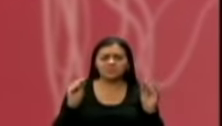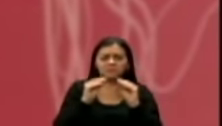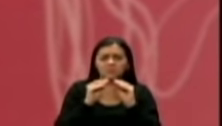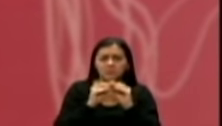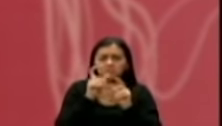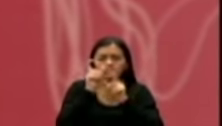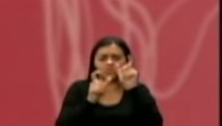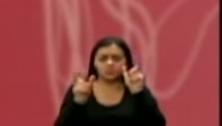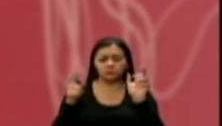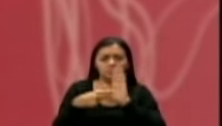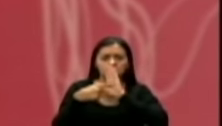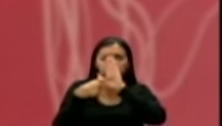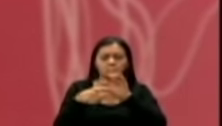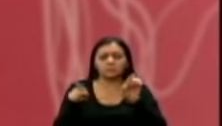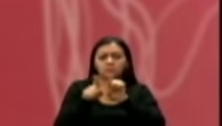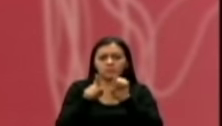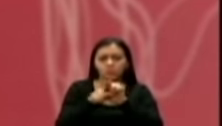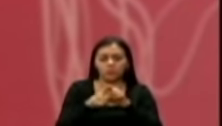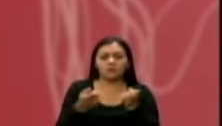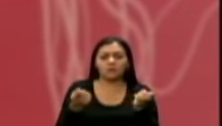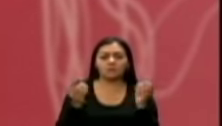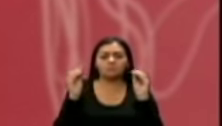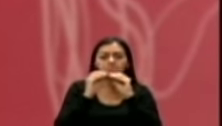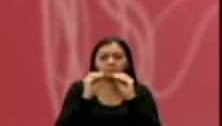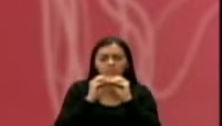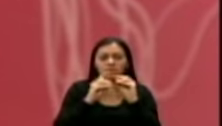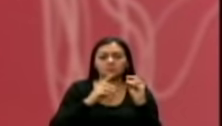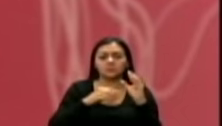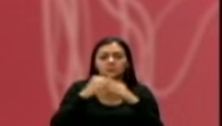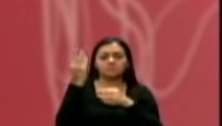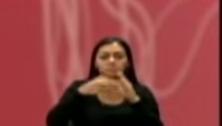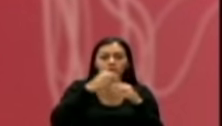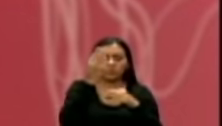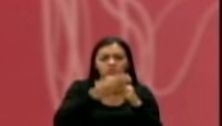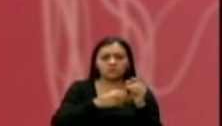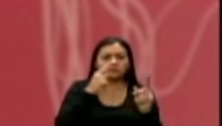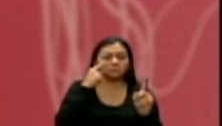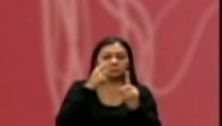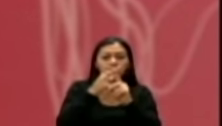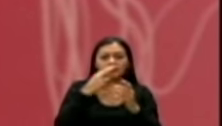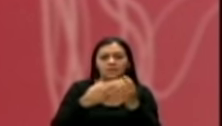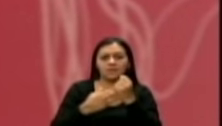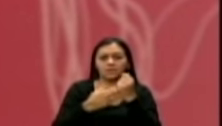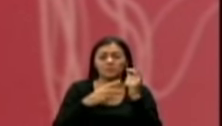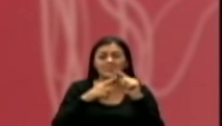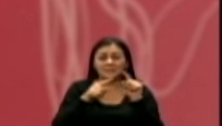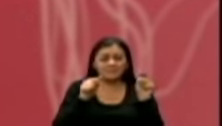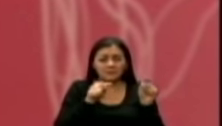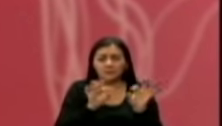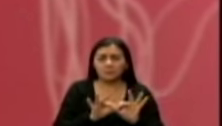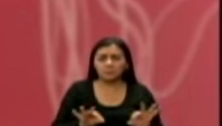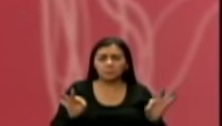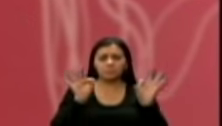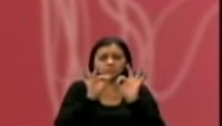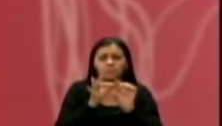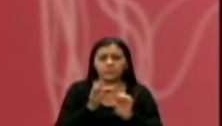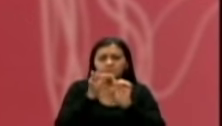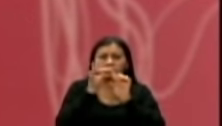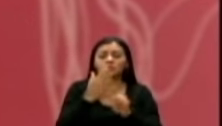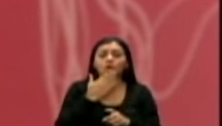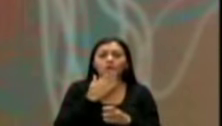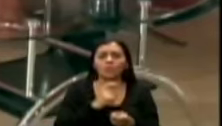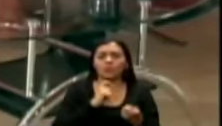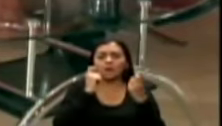valores, están en la sonegación, están en la exportación clandestina de recursos. Es el tema central, cómo quebrar la hegemonía de esos